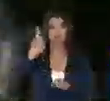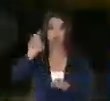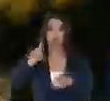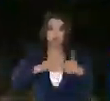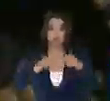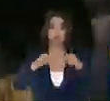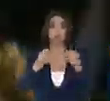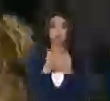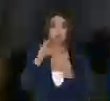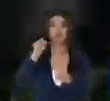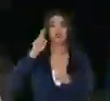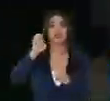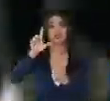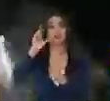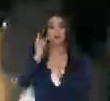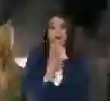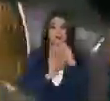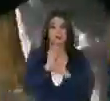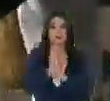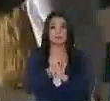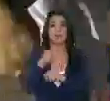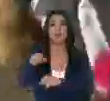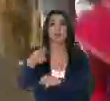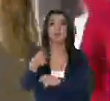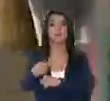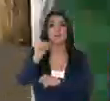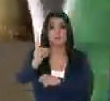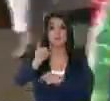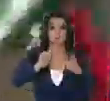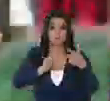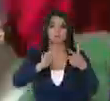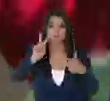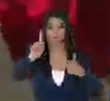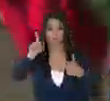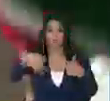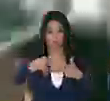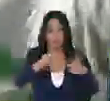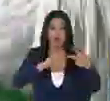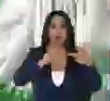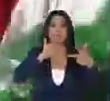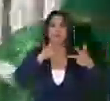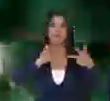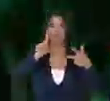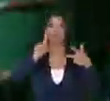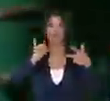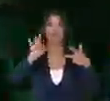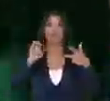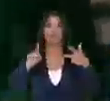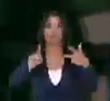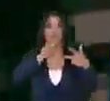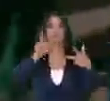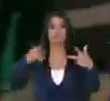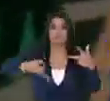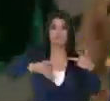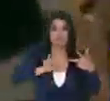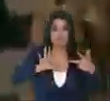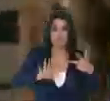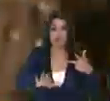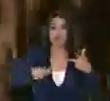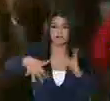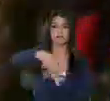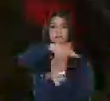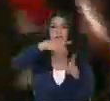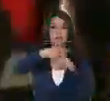grupo Néctar Internacional en Guamaní, igualmente el 21 de febrero. Víctor Manuel y el Dandy el 22 de febrero en el